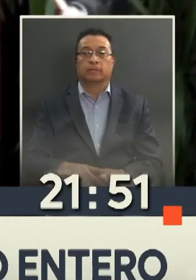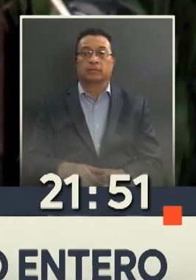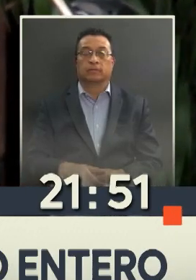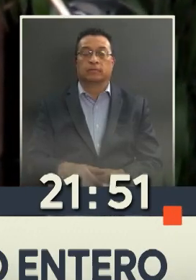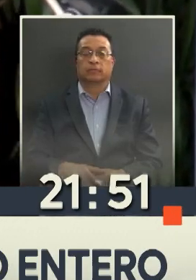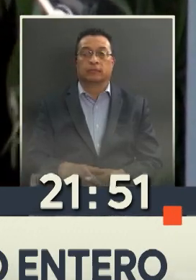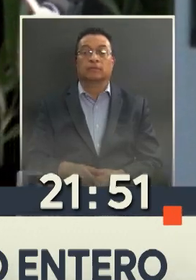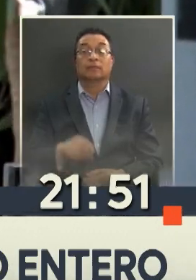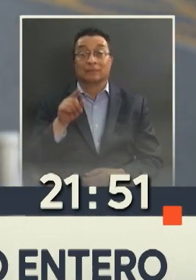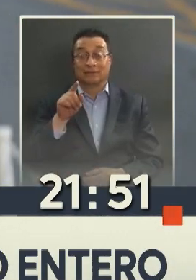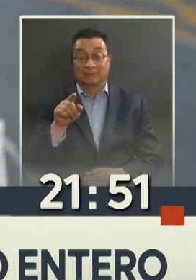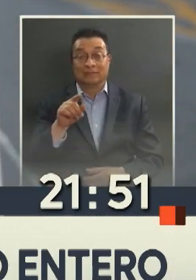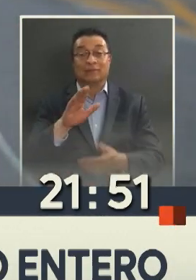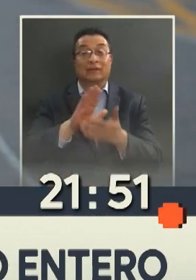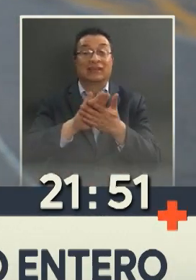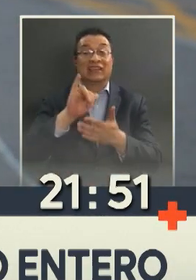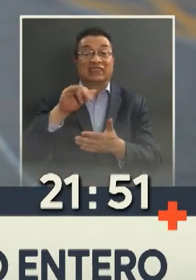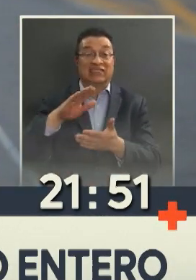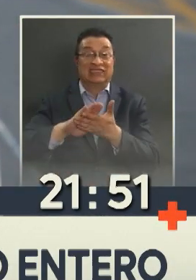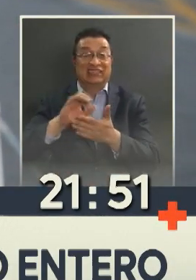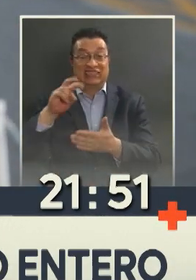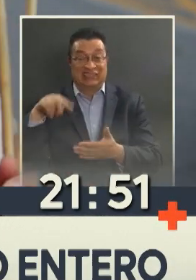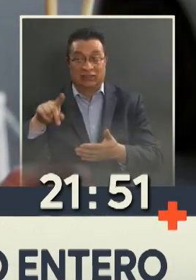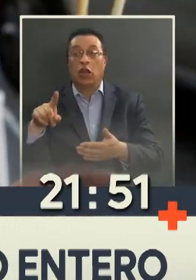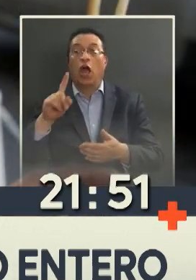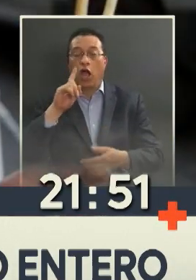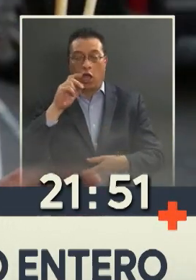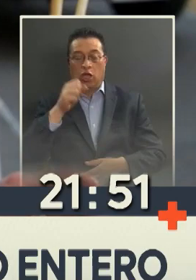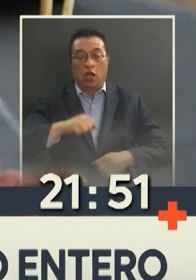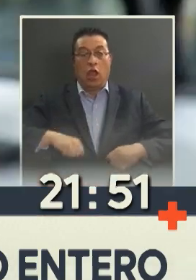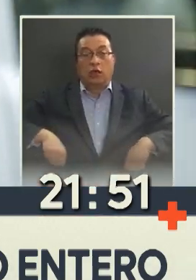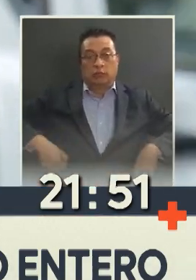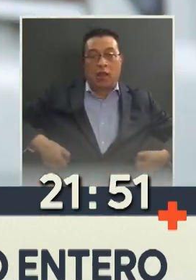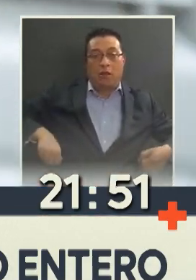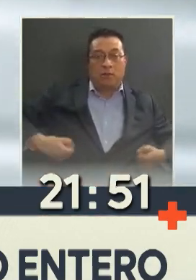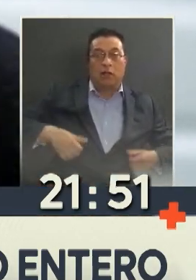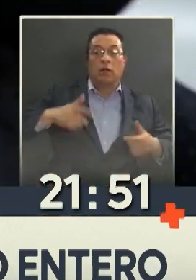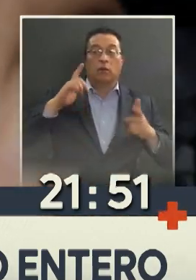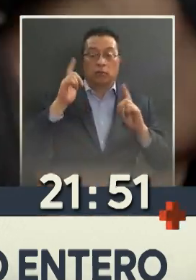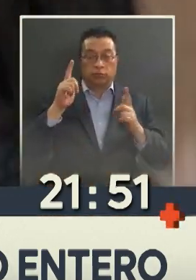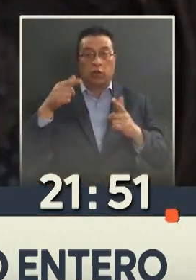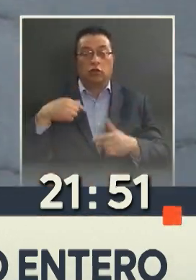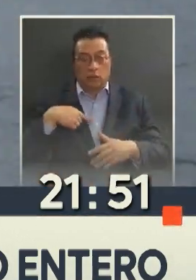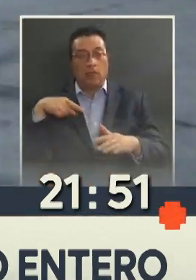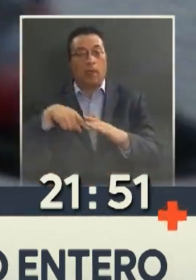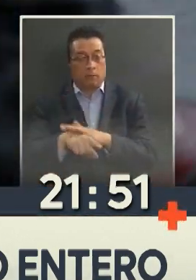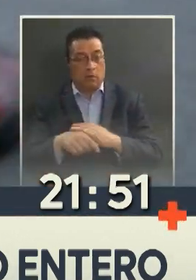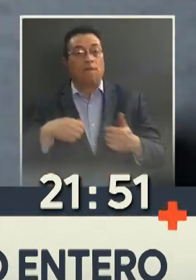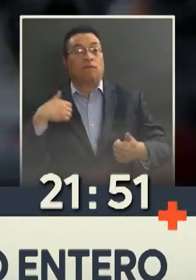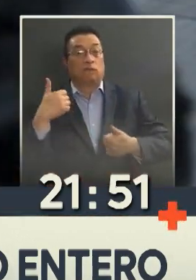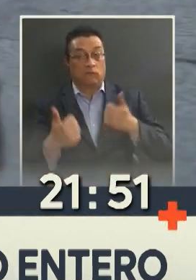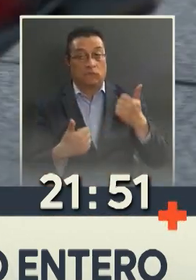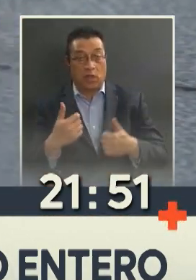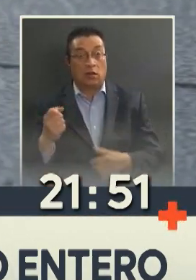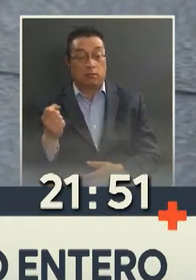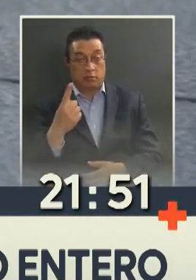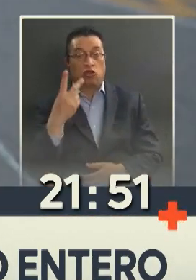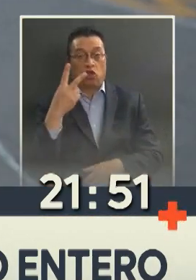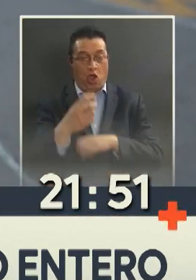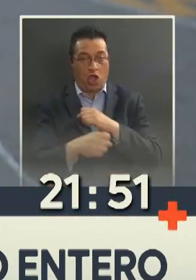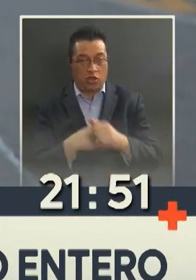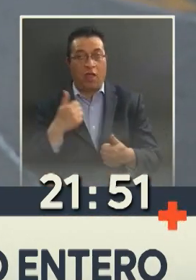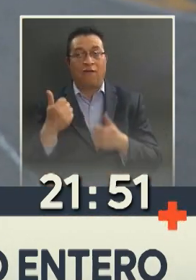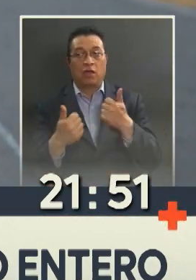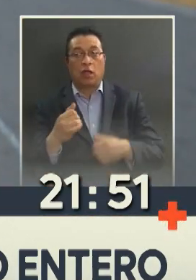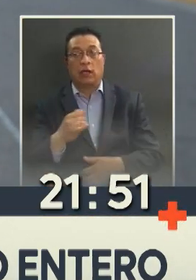Ahí estaba el chinchín presente como el tambor base de esta comparsa. Me metí a bailar primero, estuve 2 años bailando. Siempre me